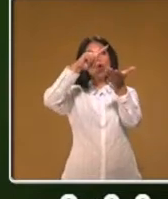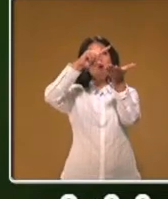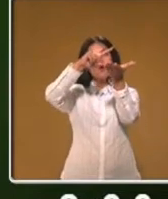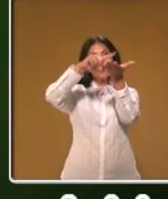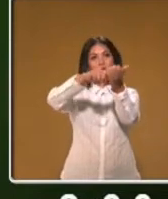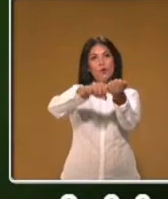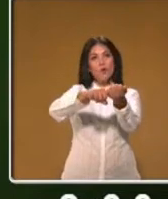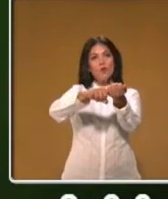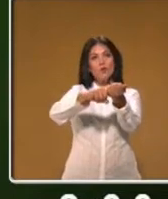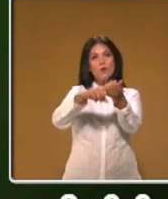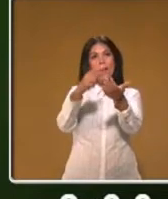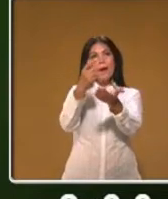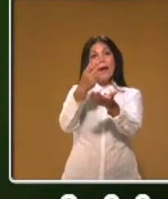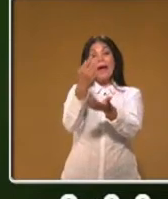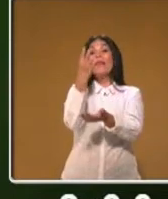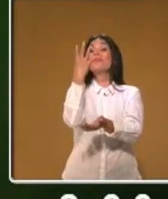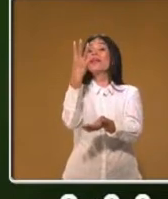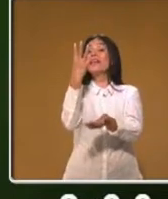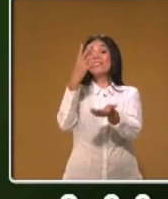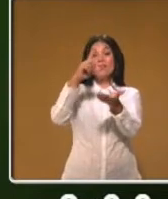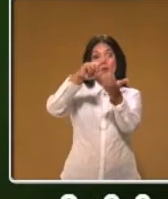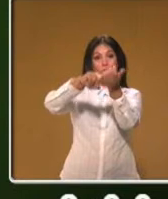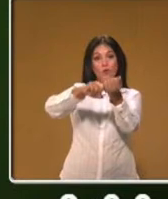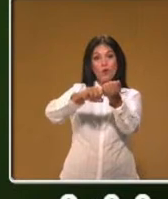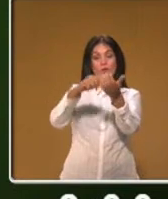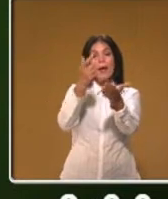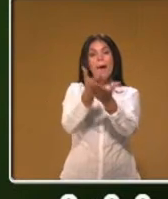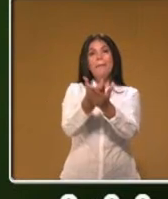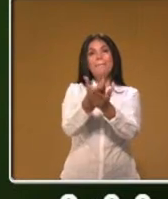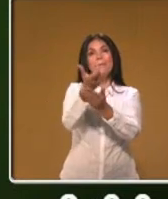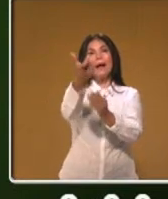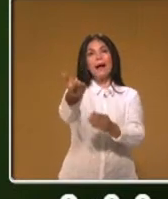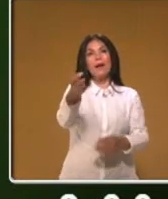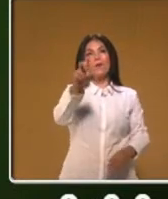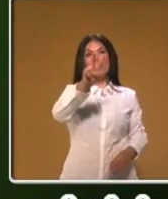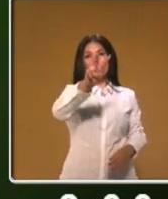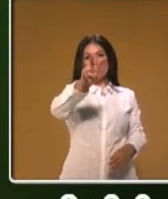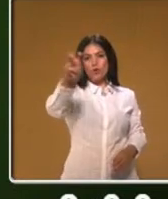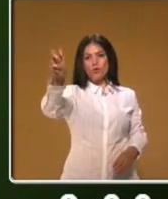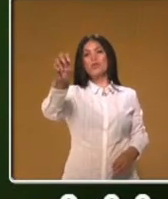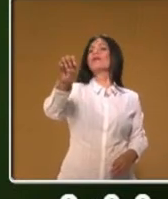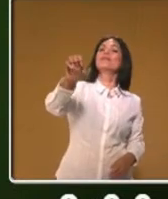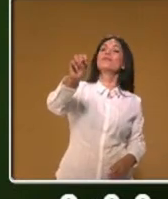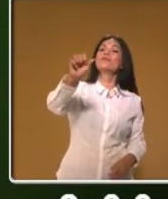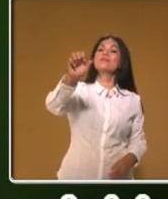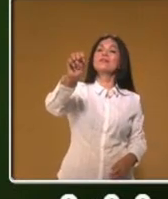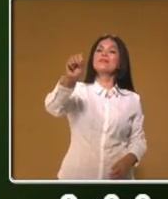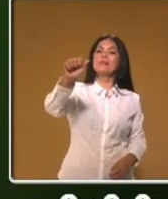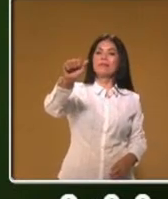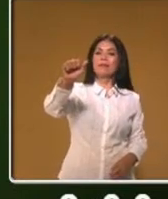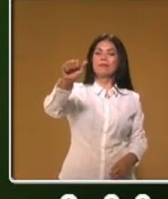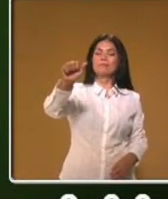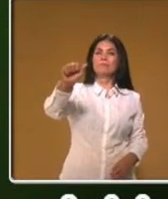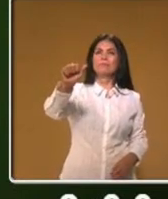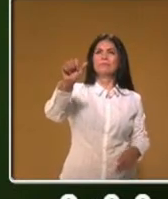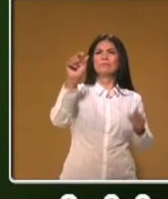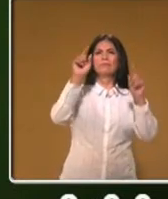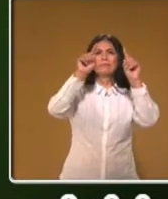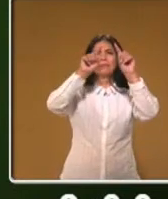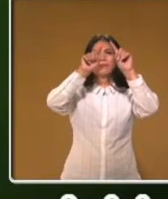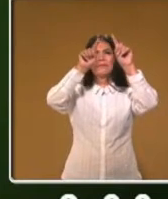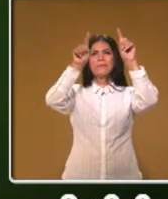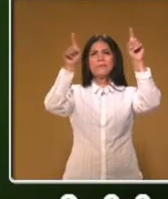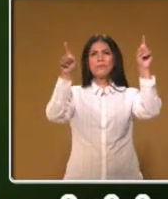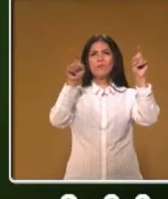del boleto de entrada, ni del hot dog, pero ahorita lo vamos a sacar con este procedimiento. Para poder continuar con